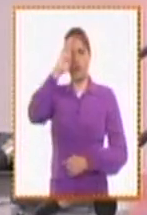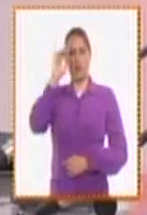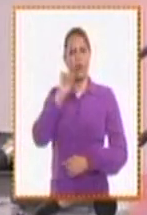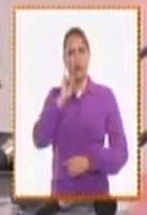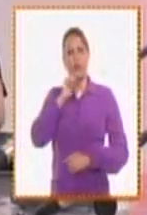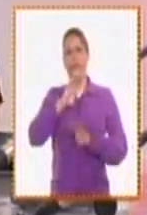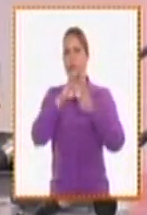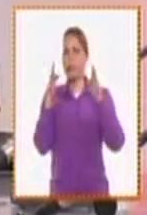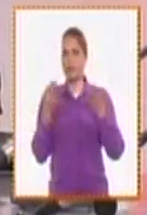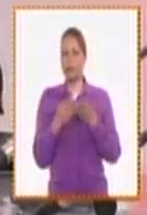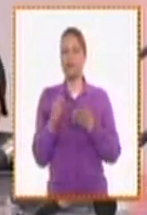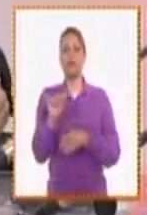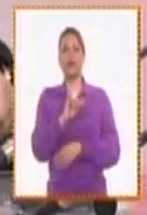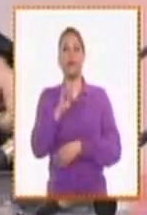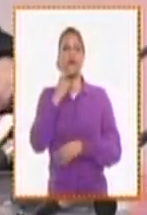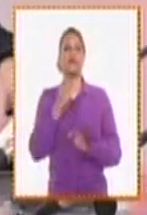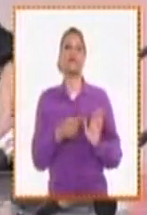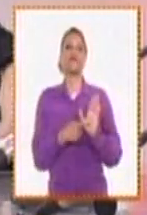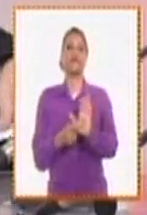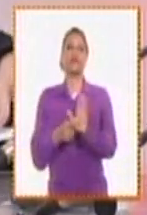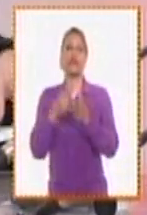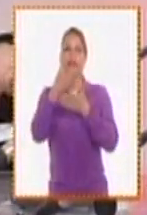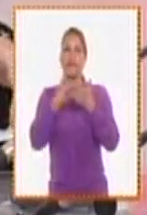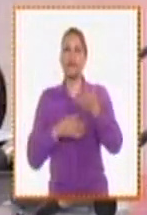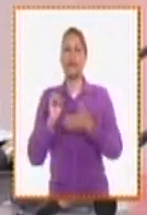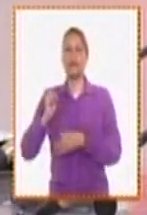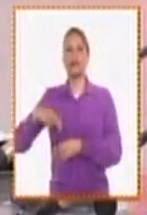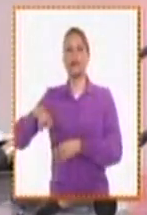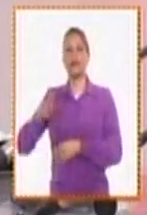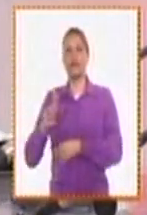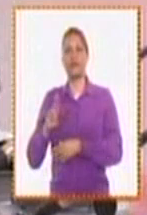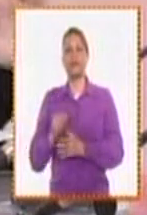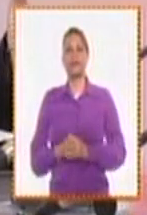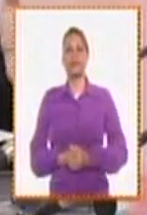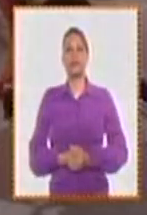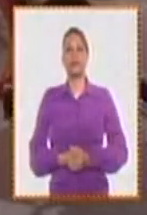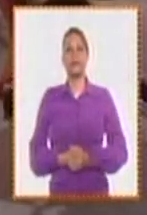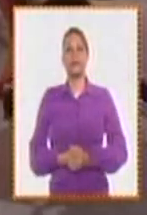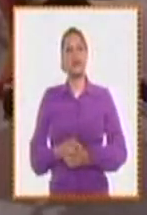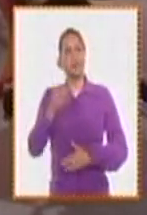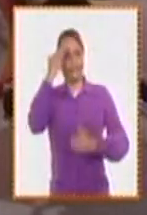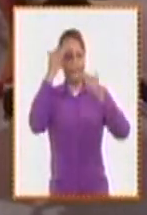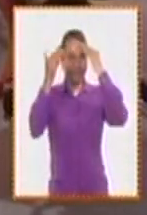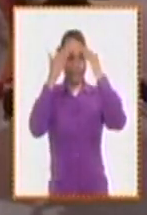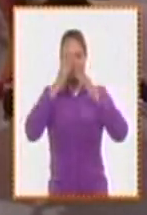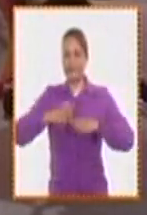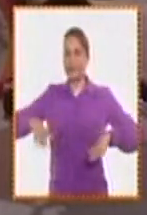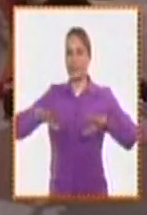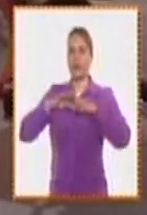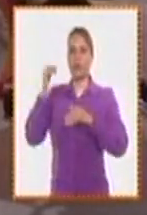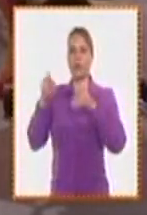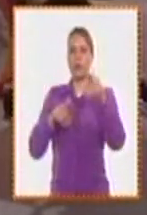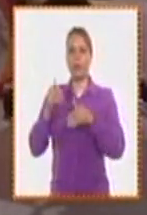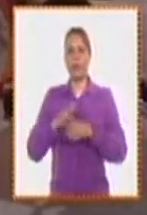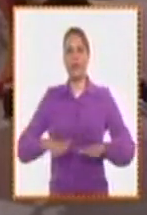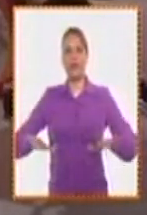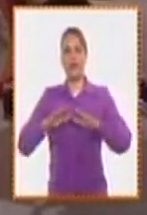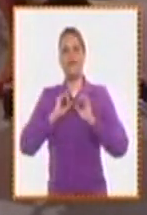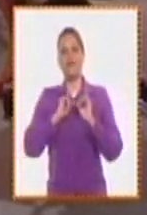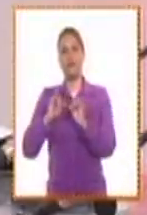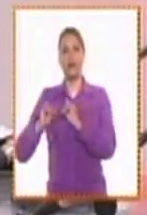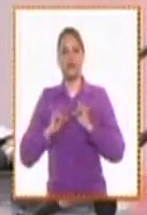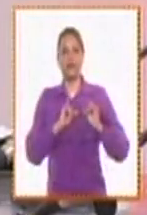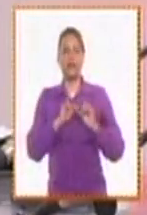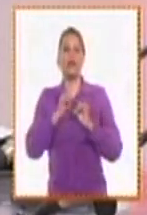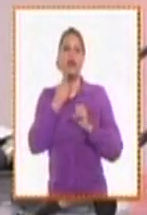todo el mundo, como lo demuestran los informes de Naciones Unidas en estos tiempos. Yo le agradezco muchísimo a ustedes toda esta información que le hemos podido